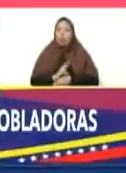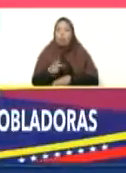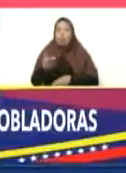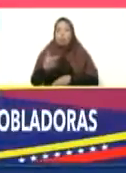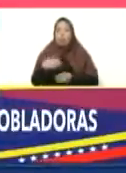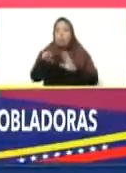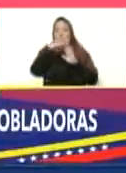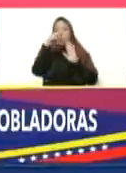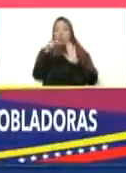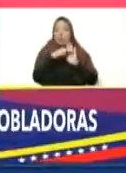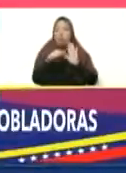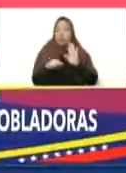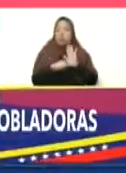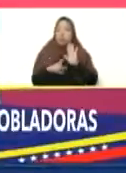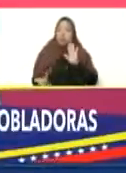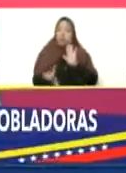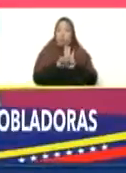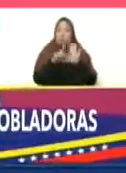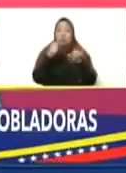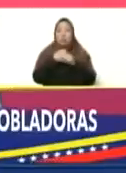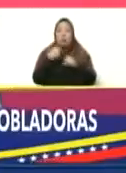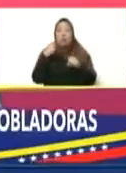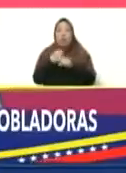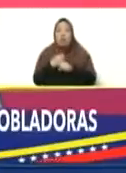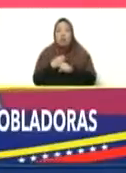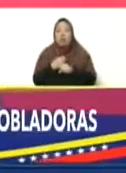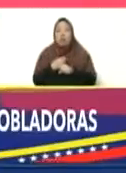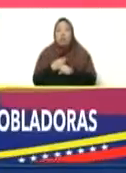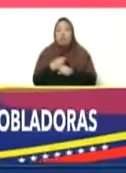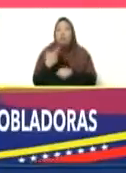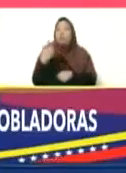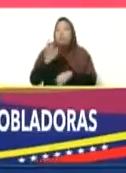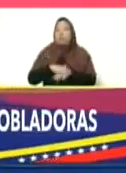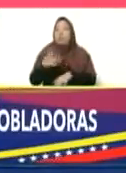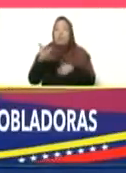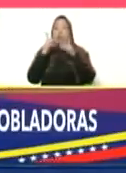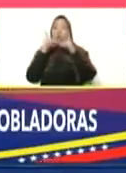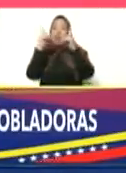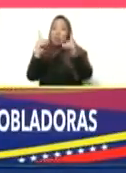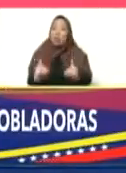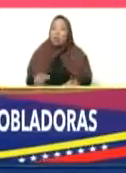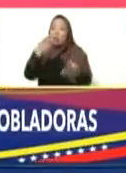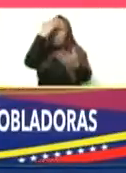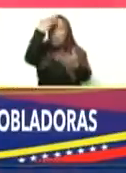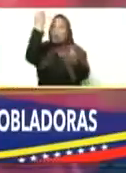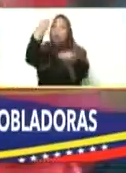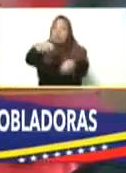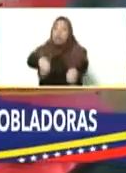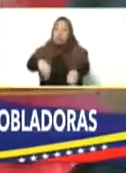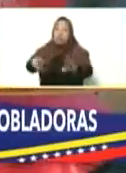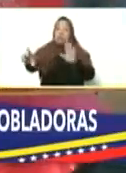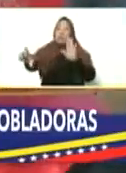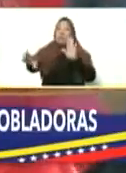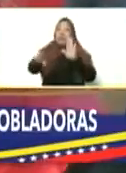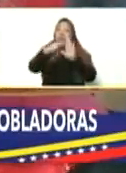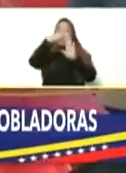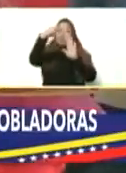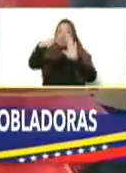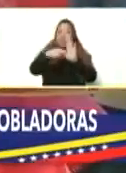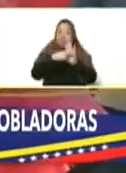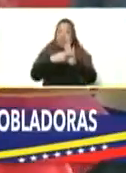reglamento de la ley de trabajadoras residenciales porque estoy de acuerdo con nélida son reglamentos que se van